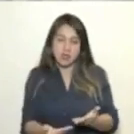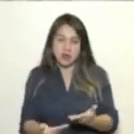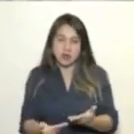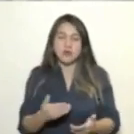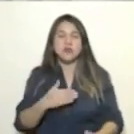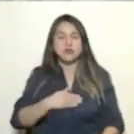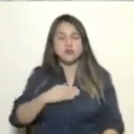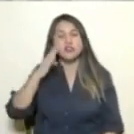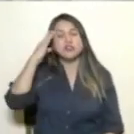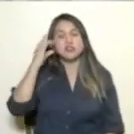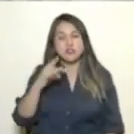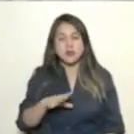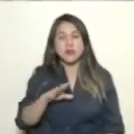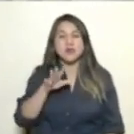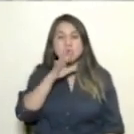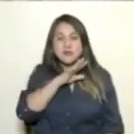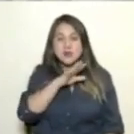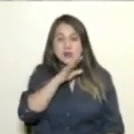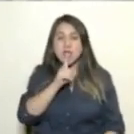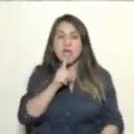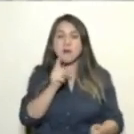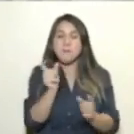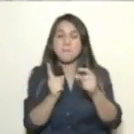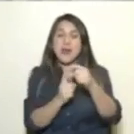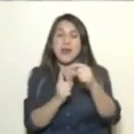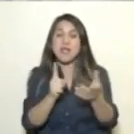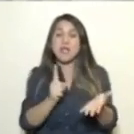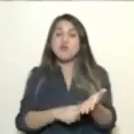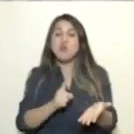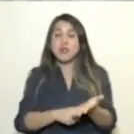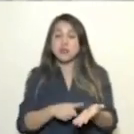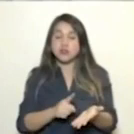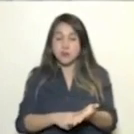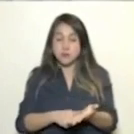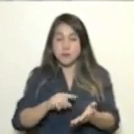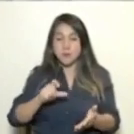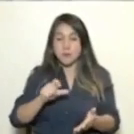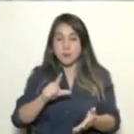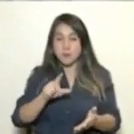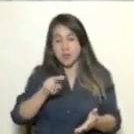sé, cuando se usa la palabra impuesto, Galbraith decía,